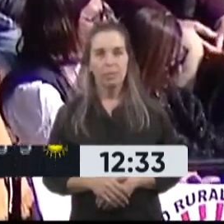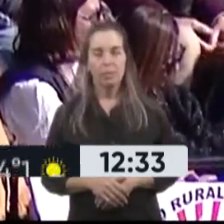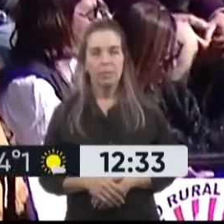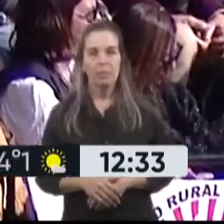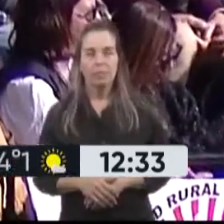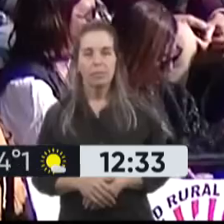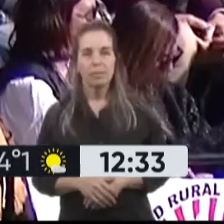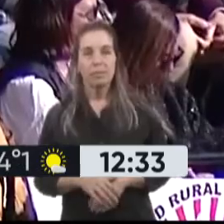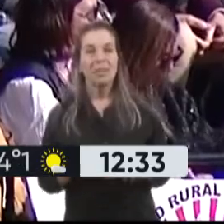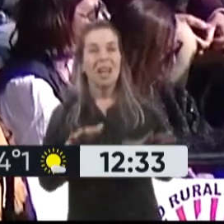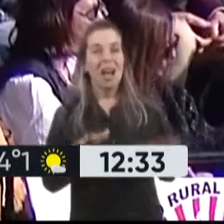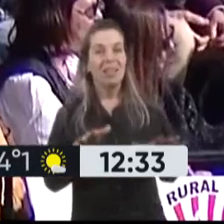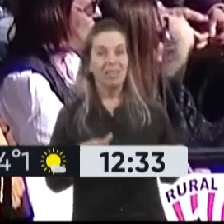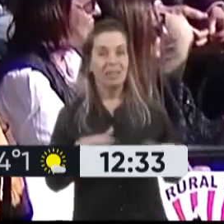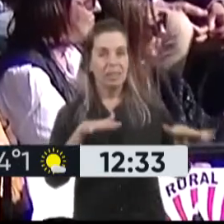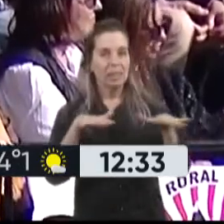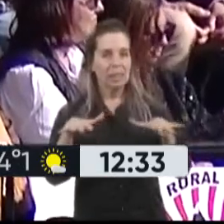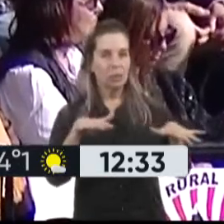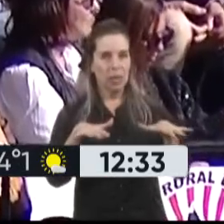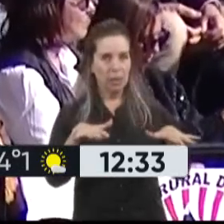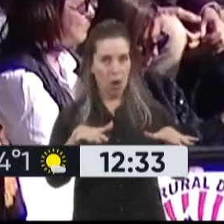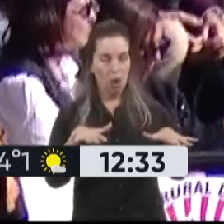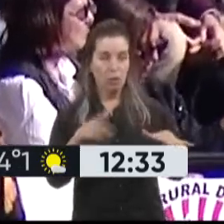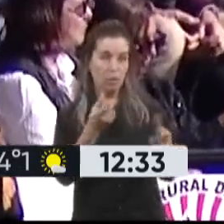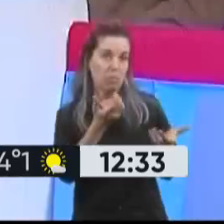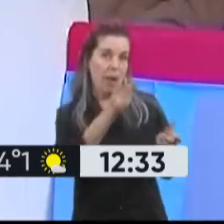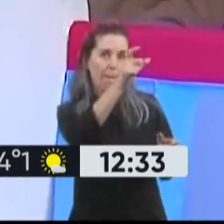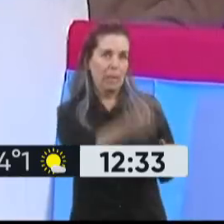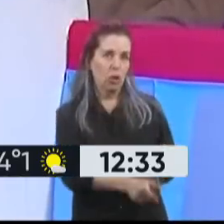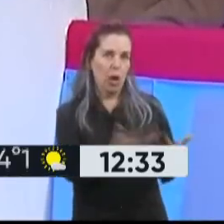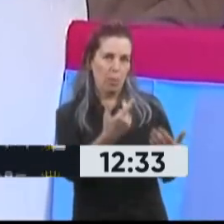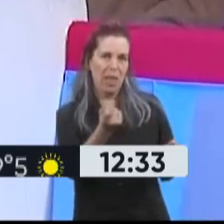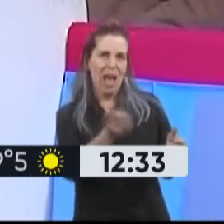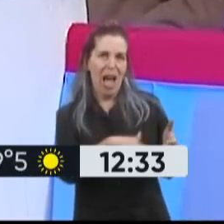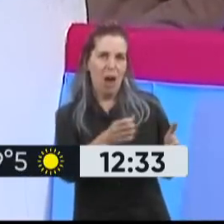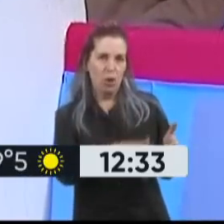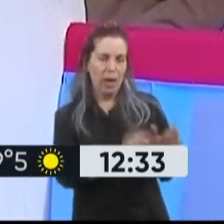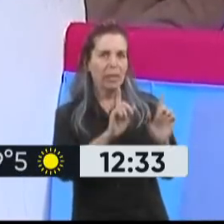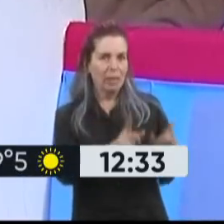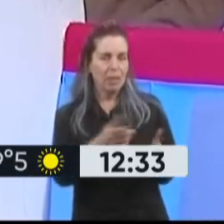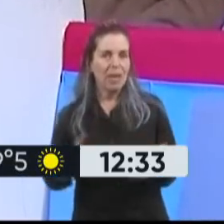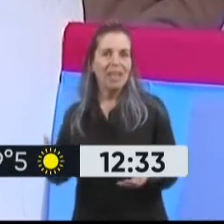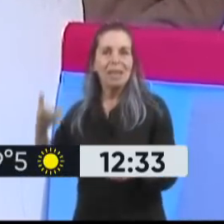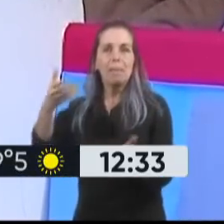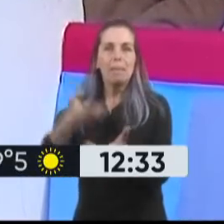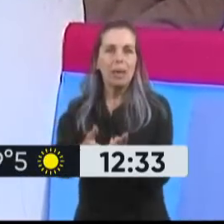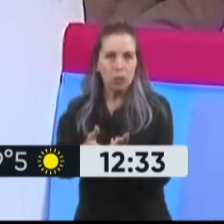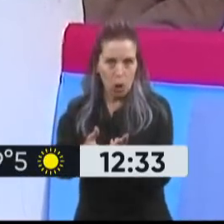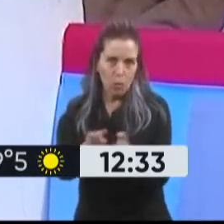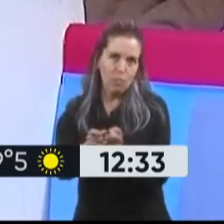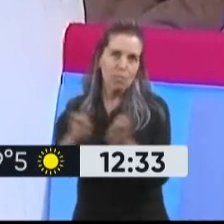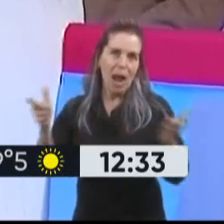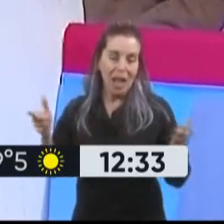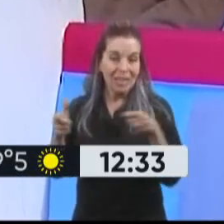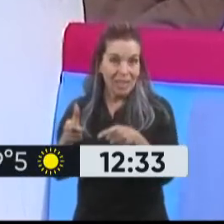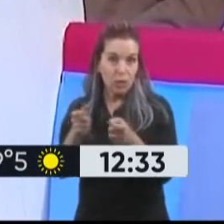En ese contexto, donde aumenta el ahorro, va a haber un aumento de la inversión. Ese aumento de la inversión va a